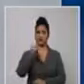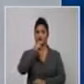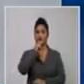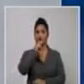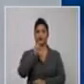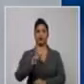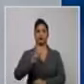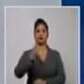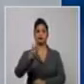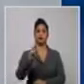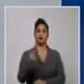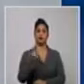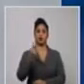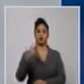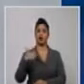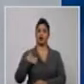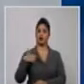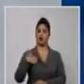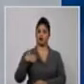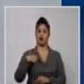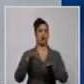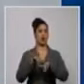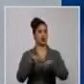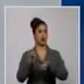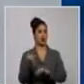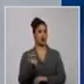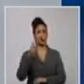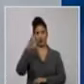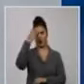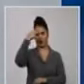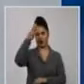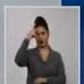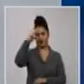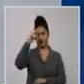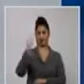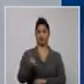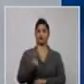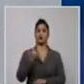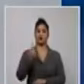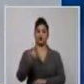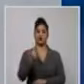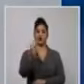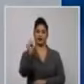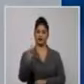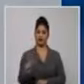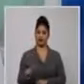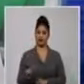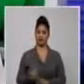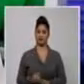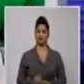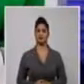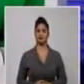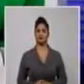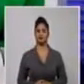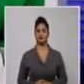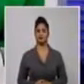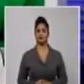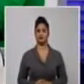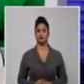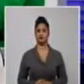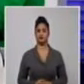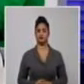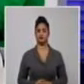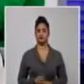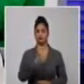de Canadá, al igual que uno de México y uno de Italia. Y ayer se